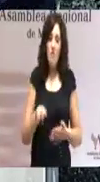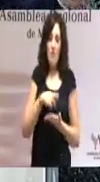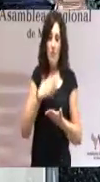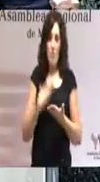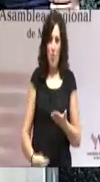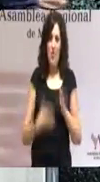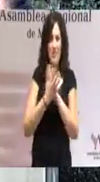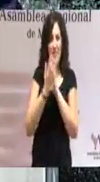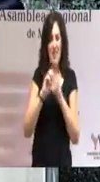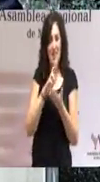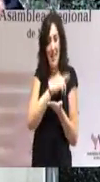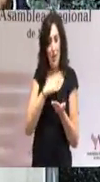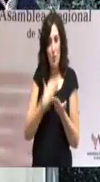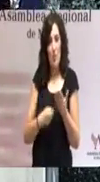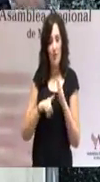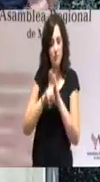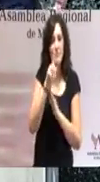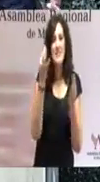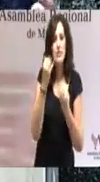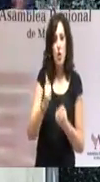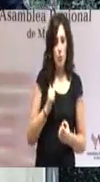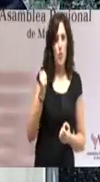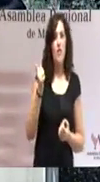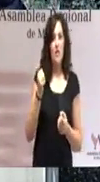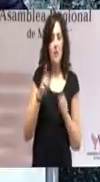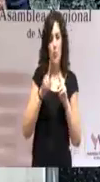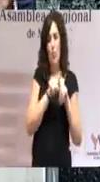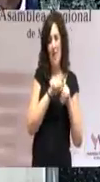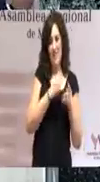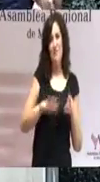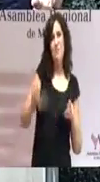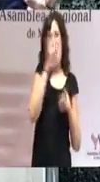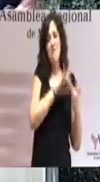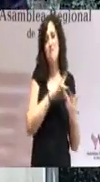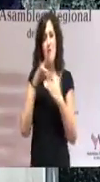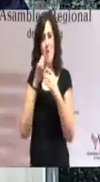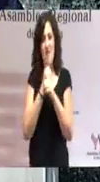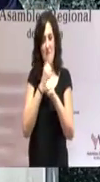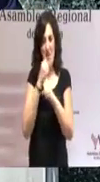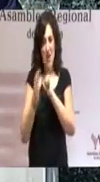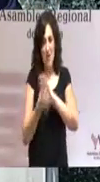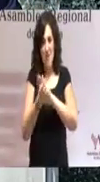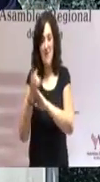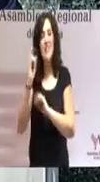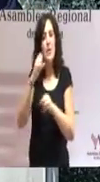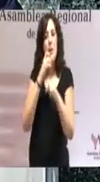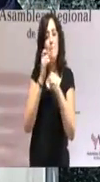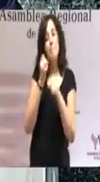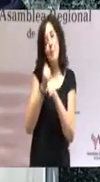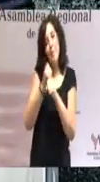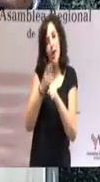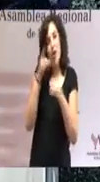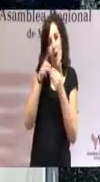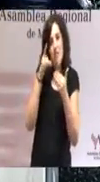que crece en oportunidades, que está liderando la creación de empleo en España, que está creciendo también en un empleo de calidad y un empleo